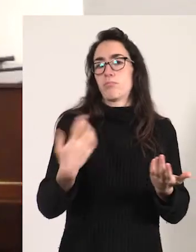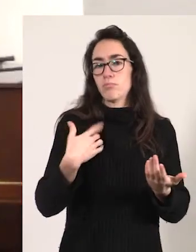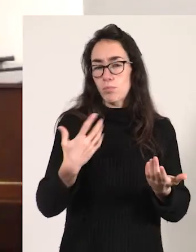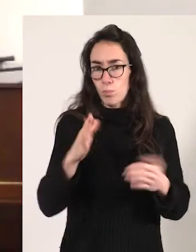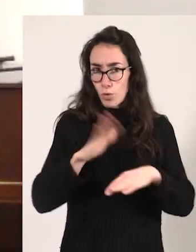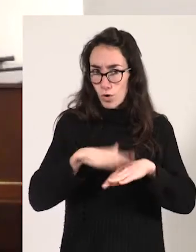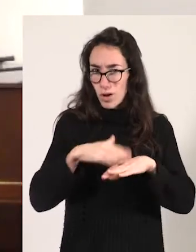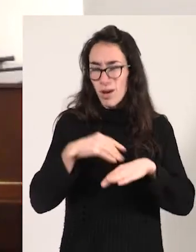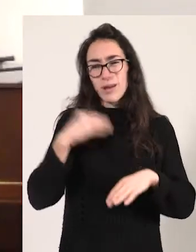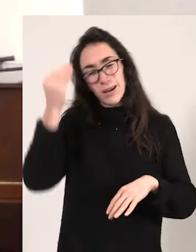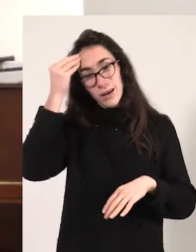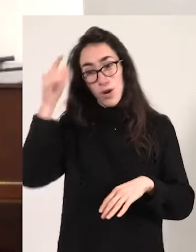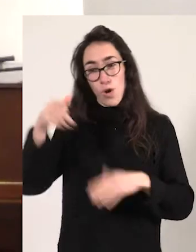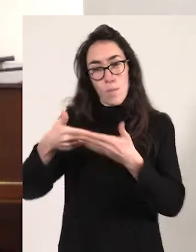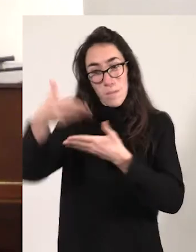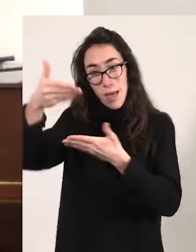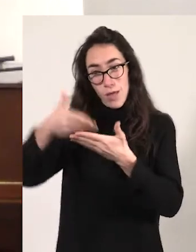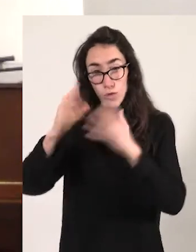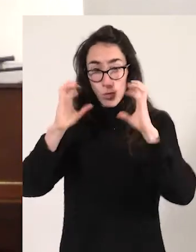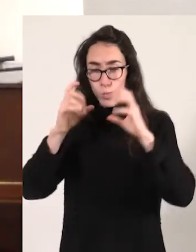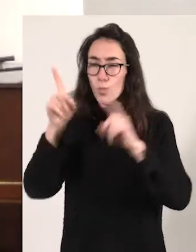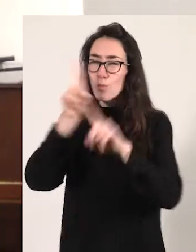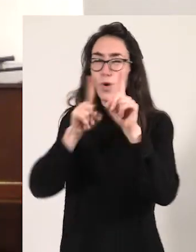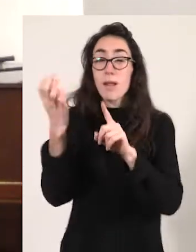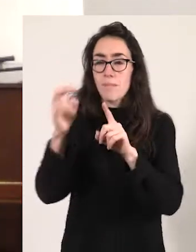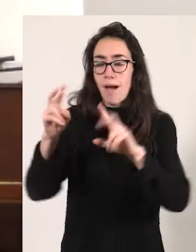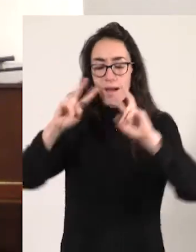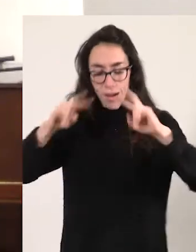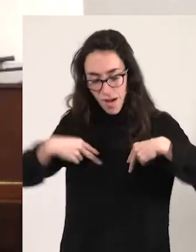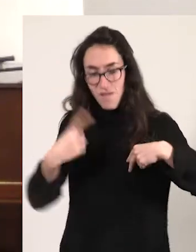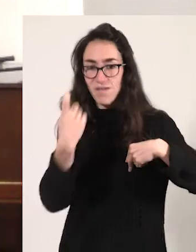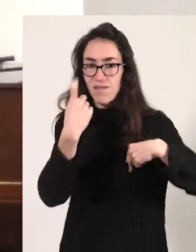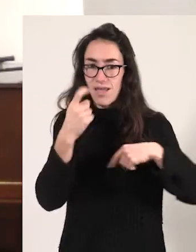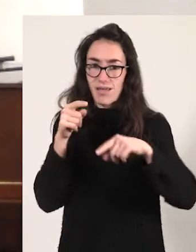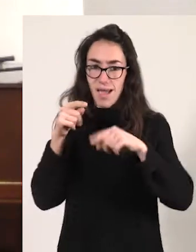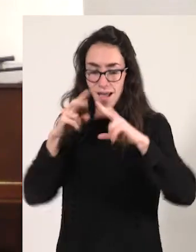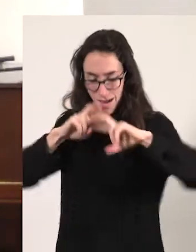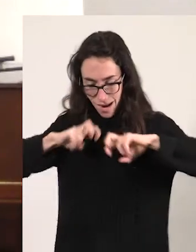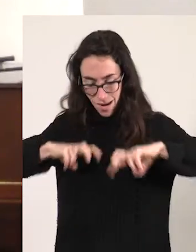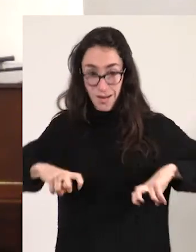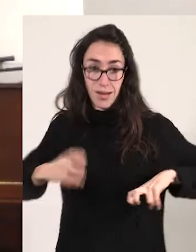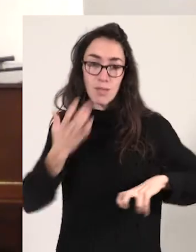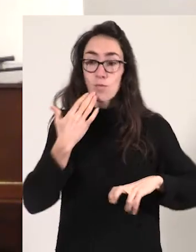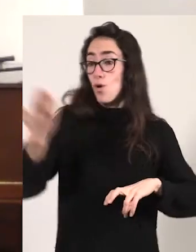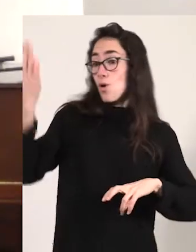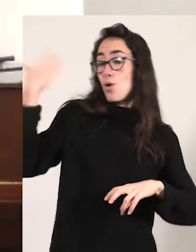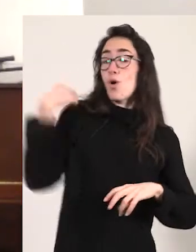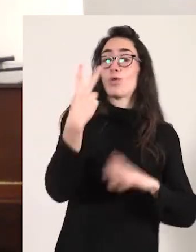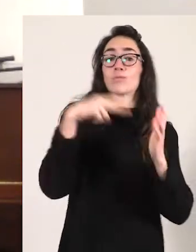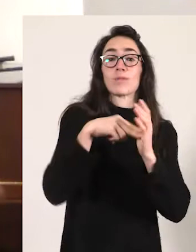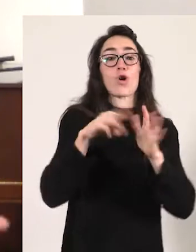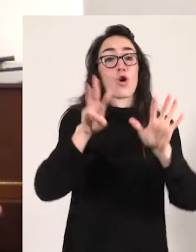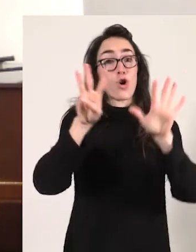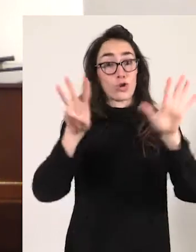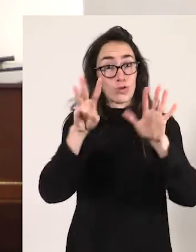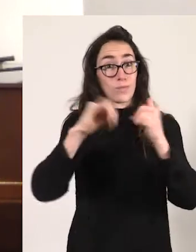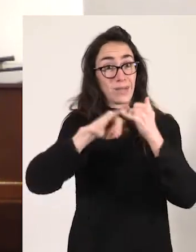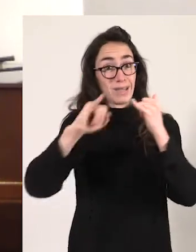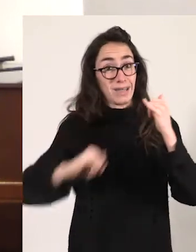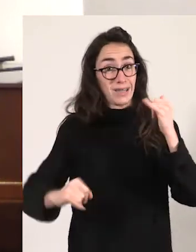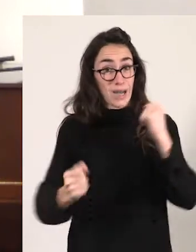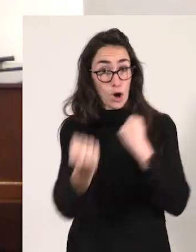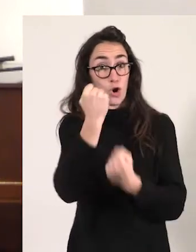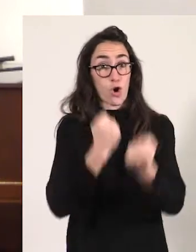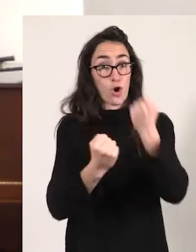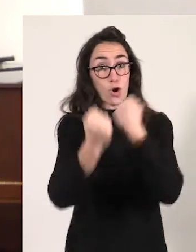medios de comunicación, a mi modo de ver, tienen un problema importante y es que analizan todo menos a sí mismos, ¿no? Es como durante la crisis económica anterior,